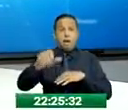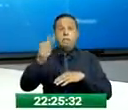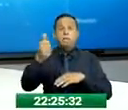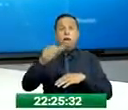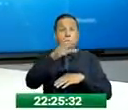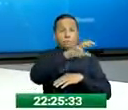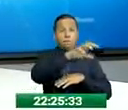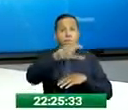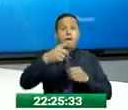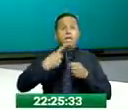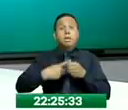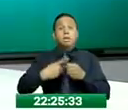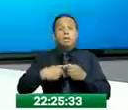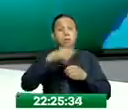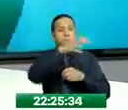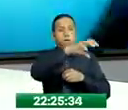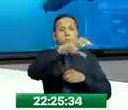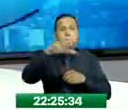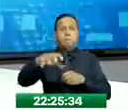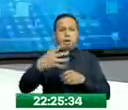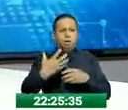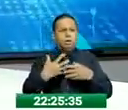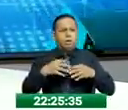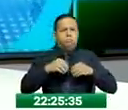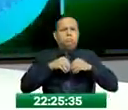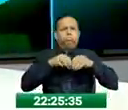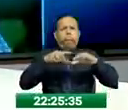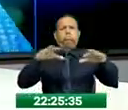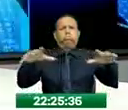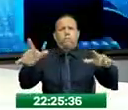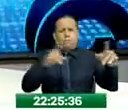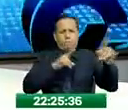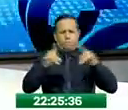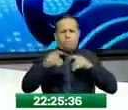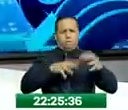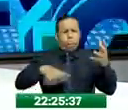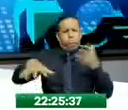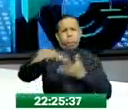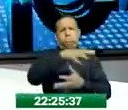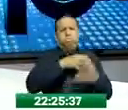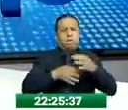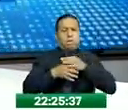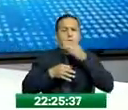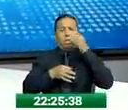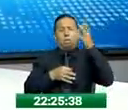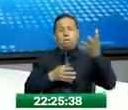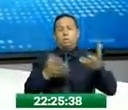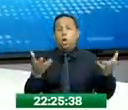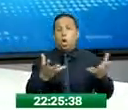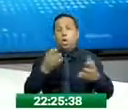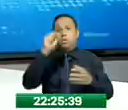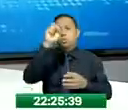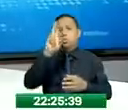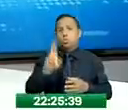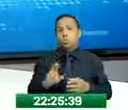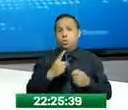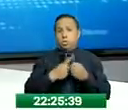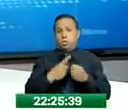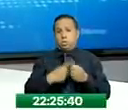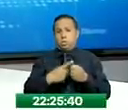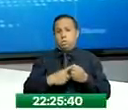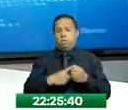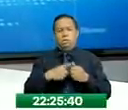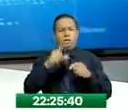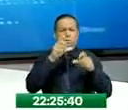contagios de kobe 19 de estas cifras seis sectores pertenecen al sur de la capital el comercio informal las aglomeraciones el